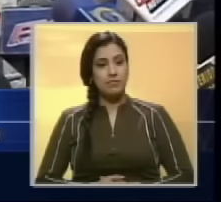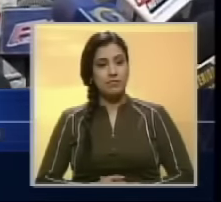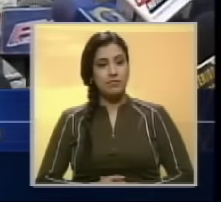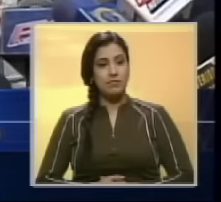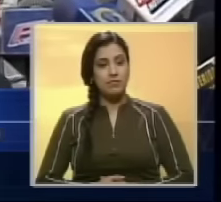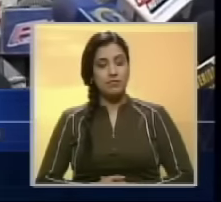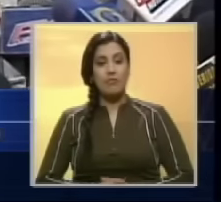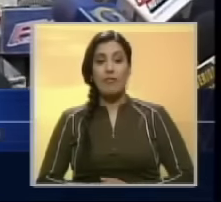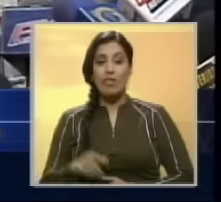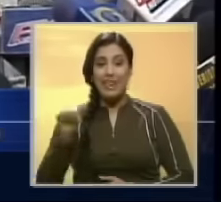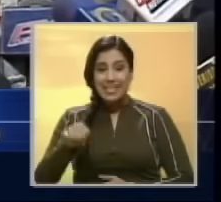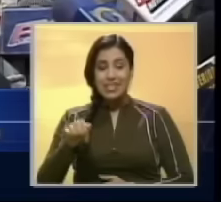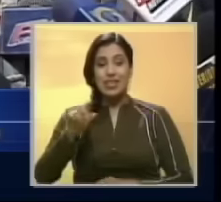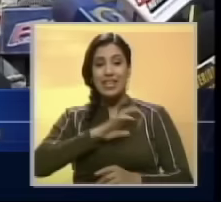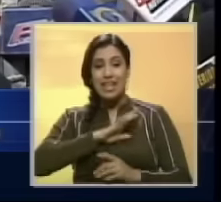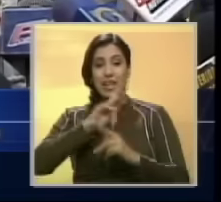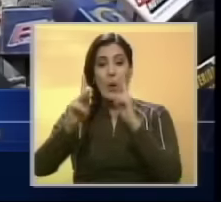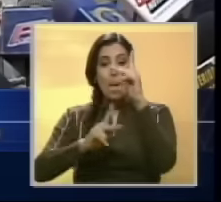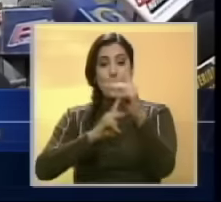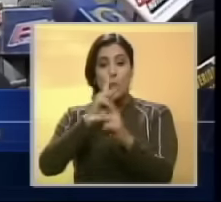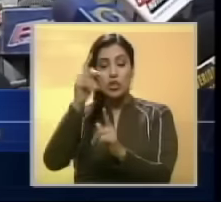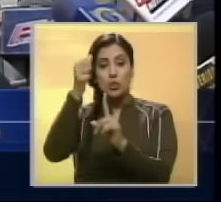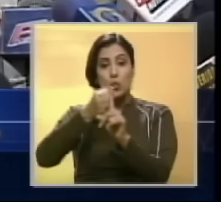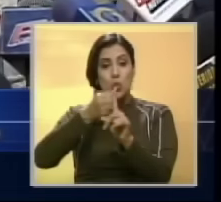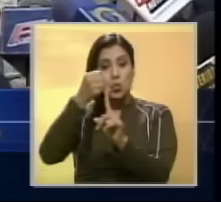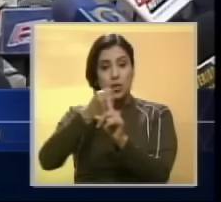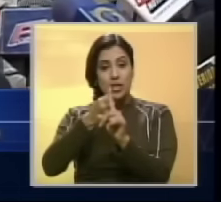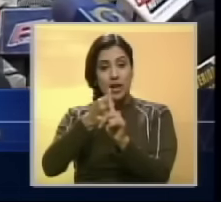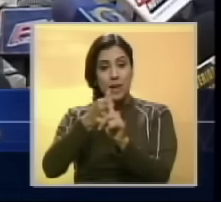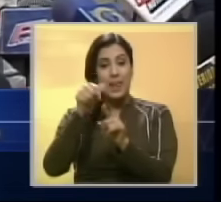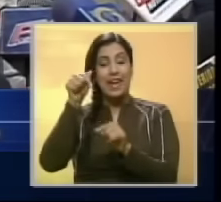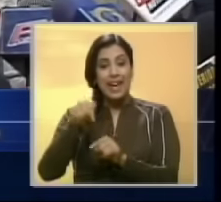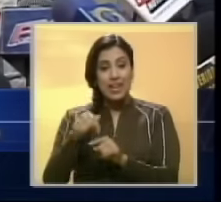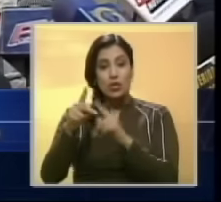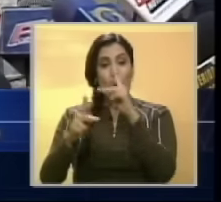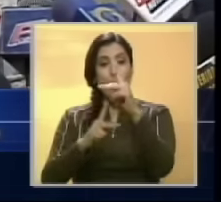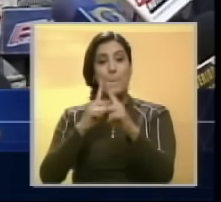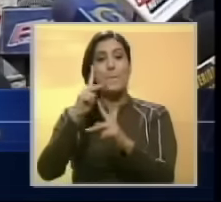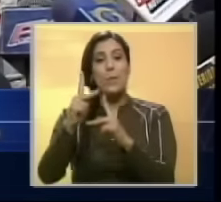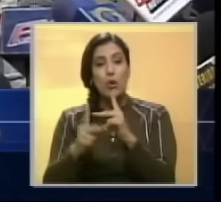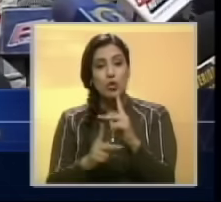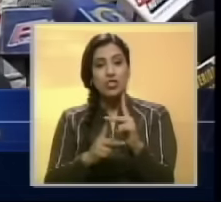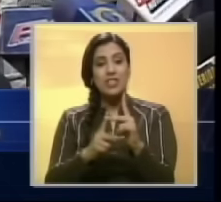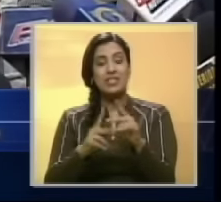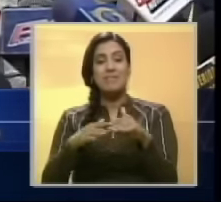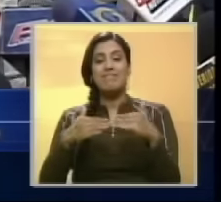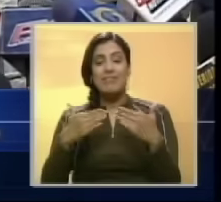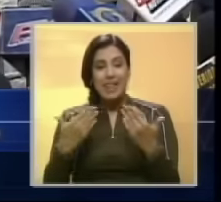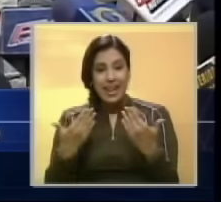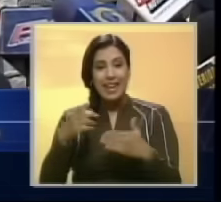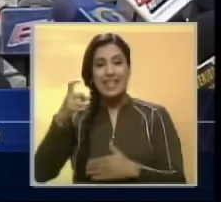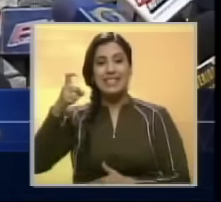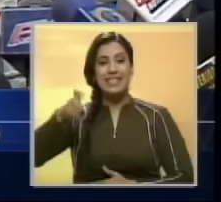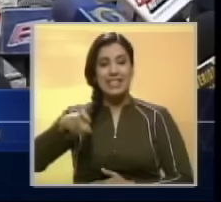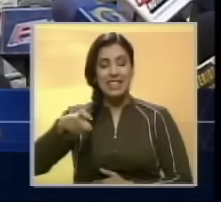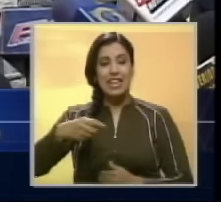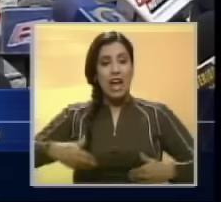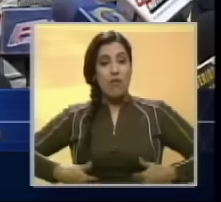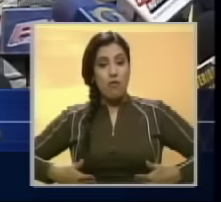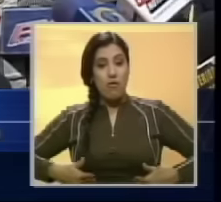gobierno esto es un proceso de lucha esto es un proceso que va a requerir